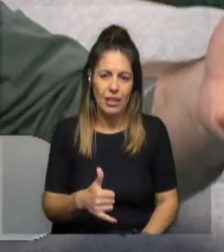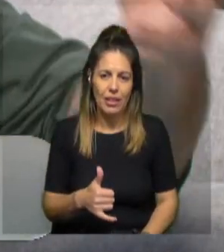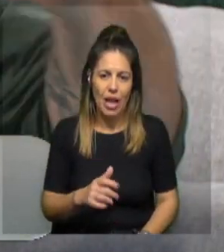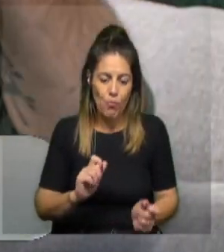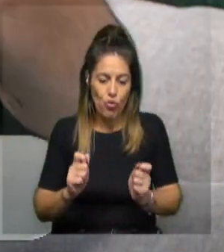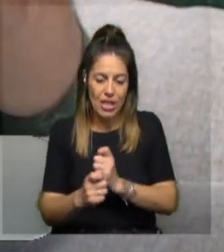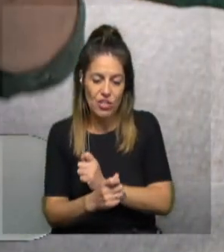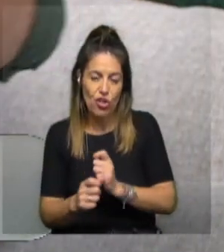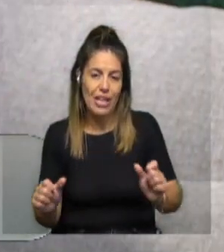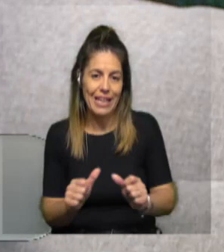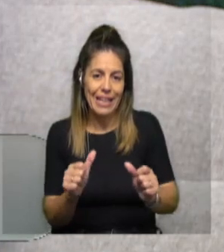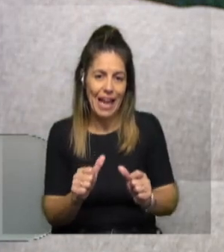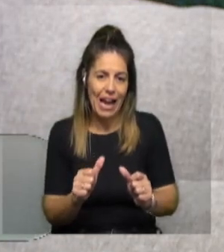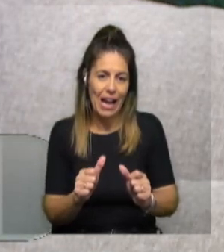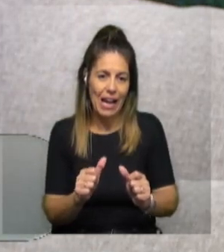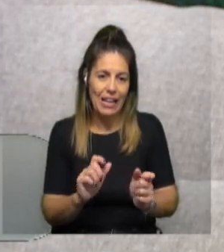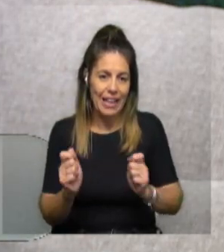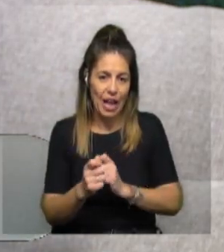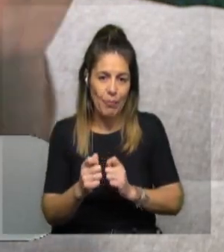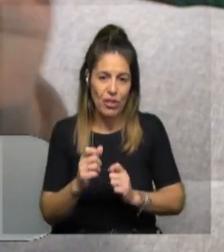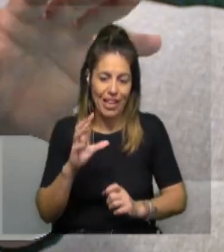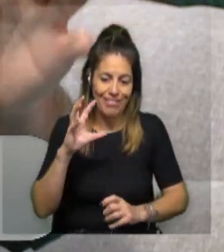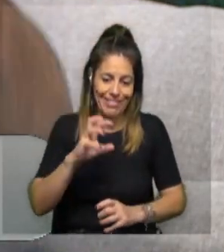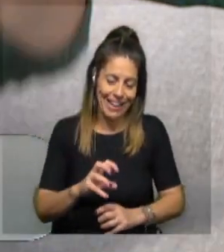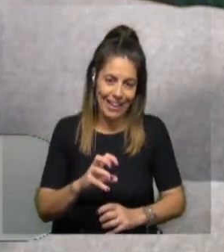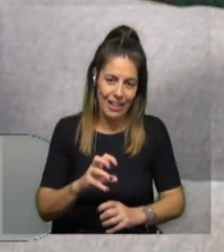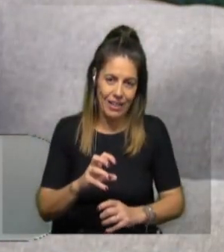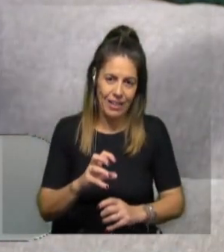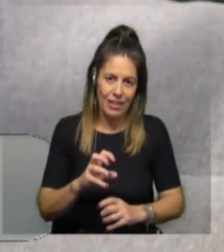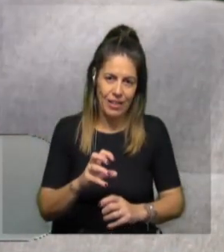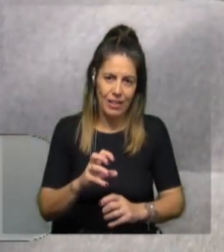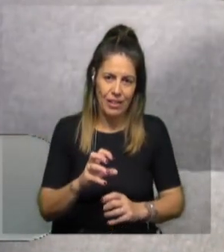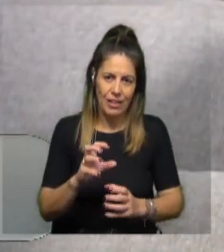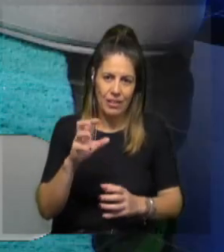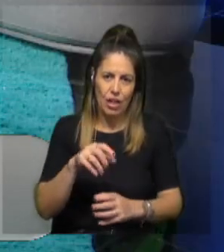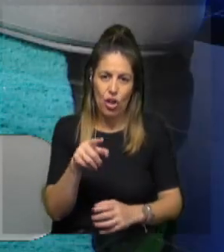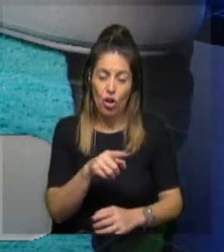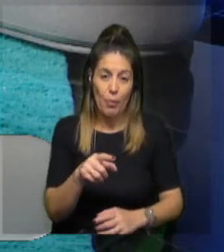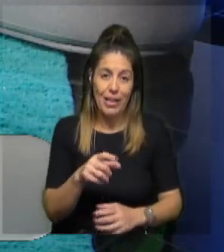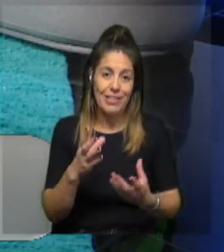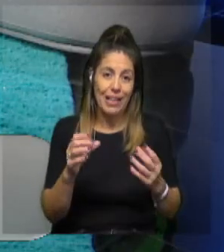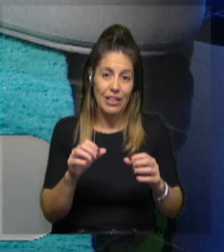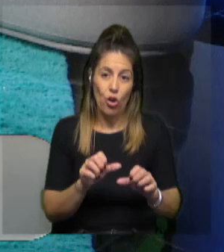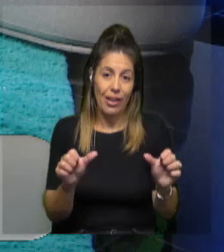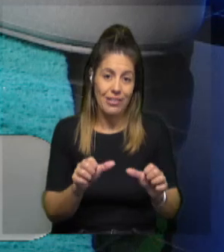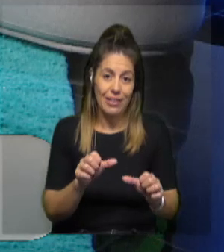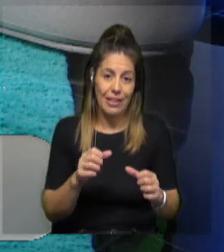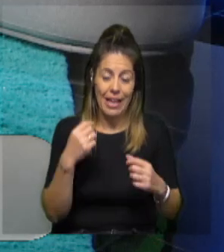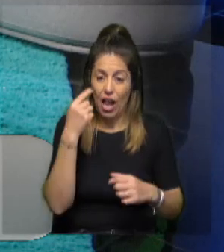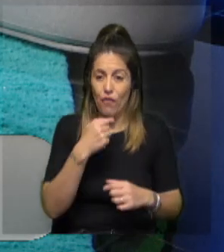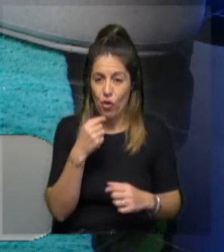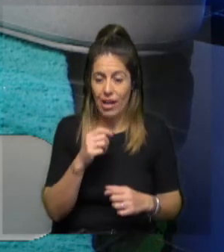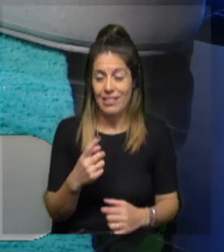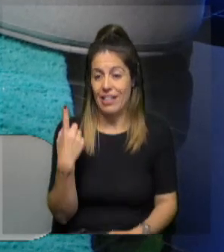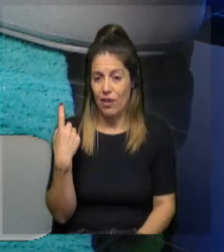mutaciones que hagan de que sea otra cosa, tranca la mandíbula. No, en realidad los maceteros que tienen los perros hace que sean bastante más